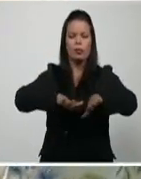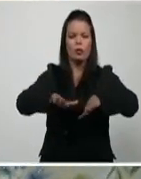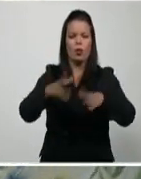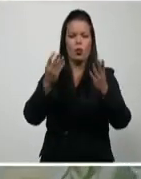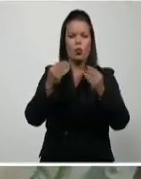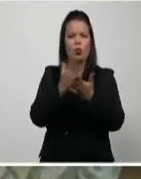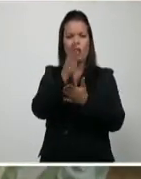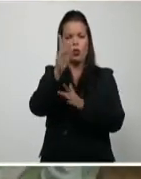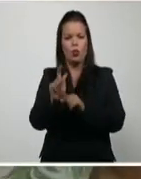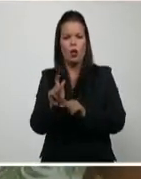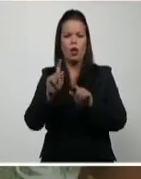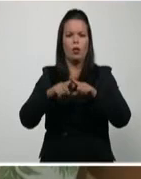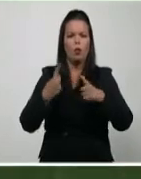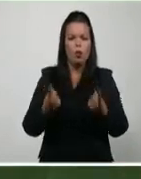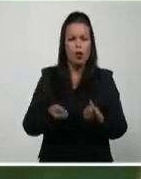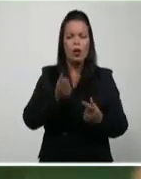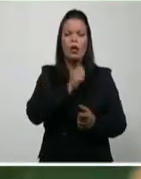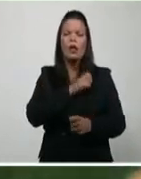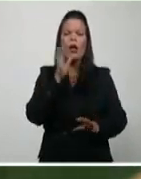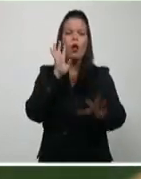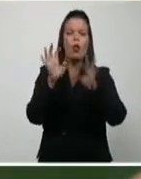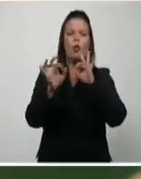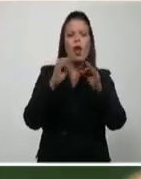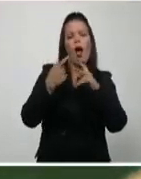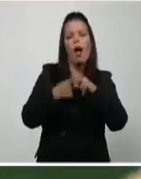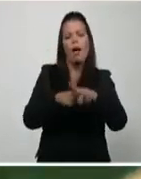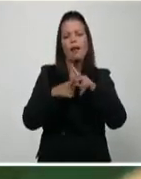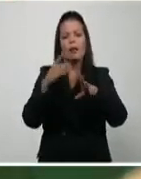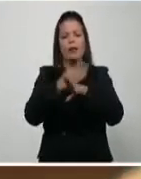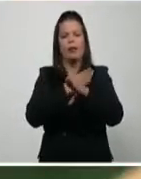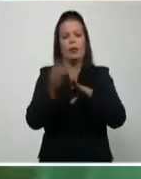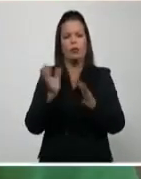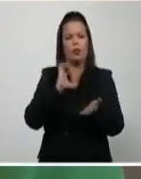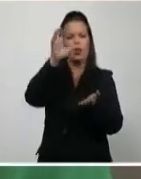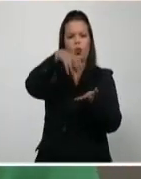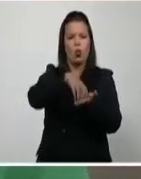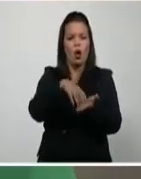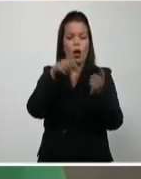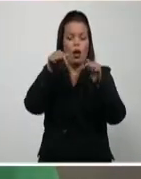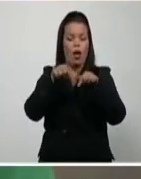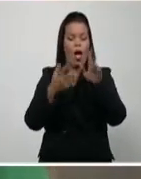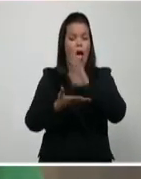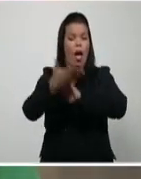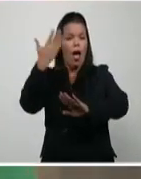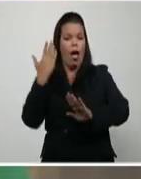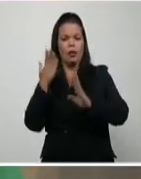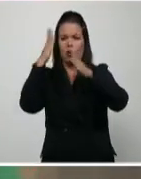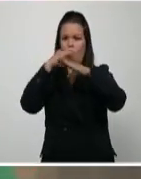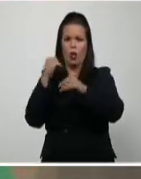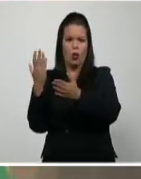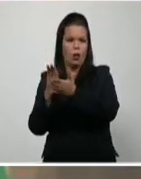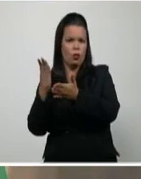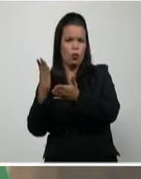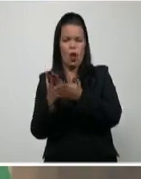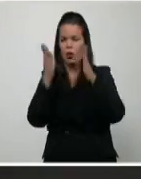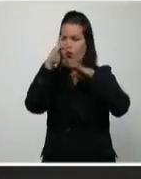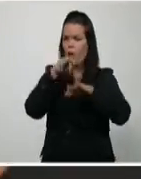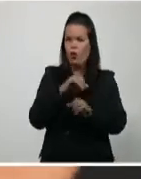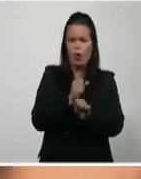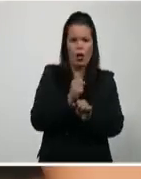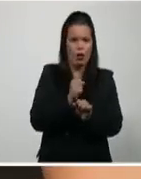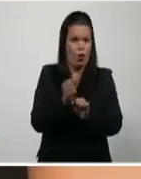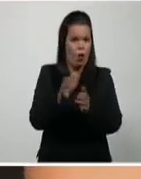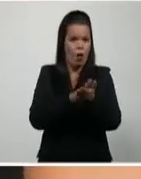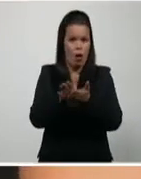arte de la conservación y restauración de inmuebles. Ellos estaban desvinculados de las aulas y no contaban con empleo laboral.